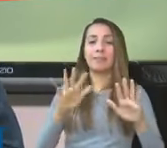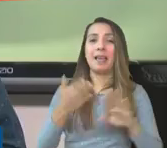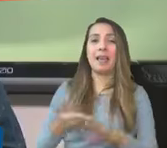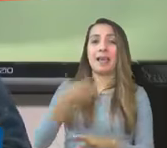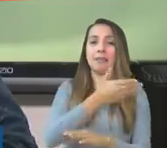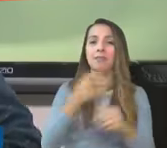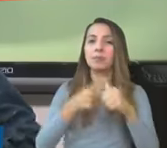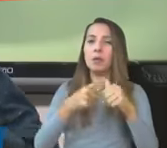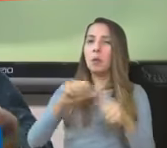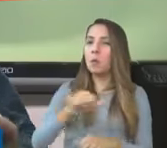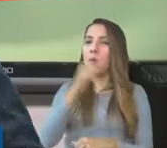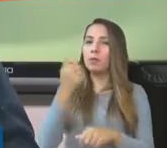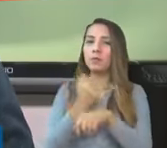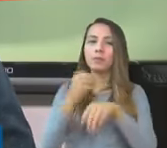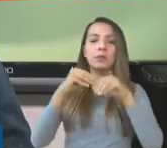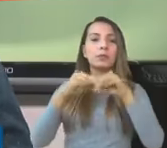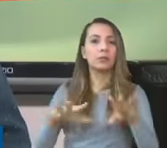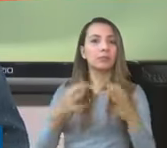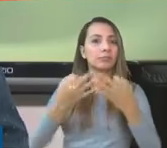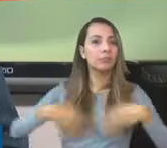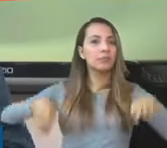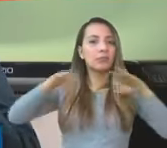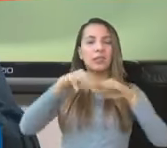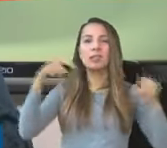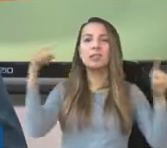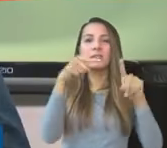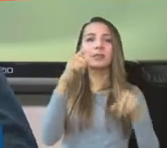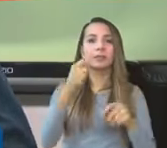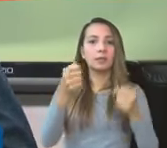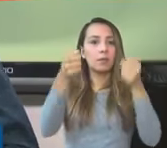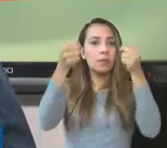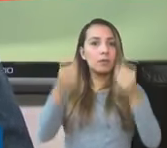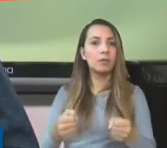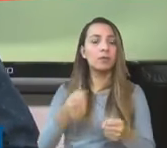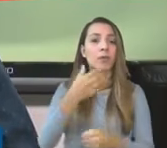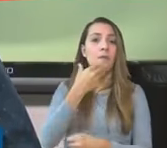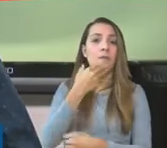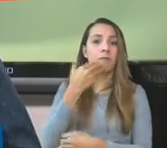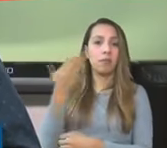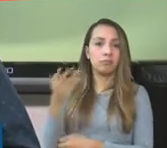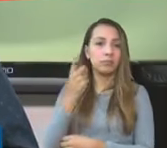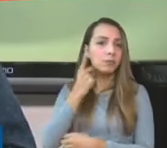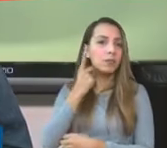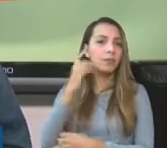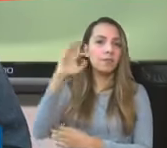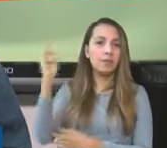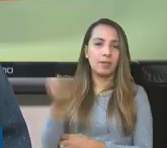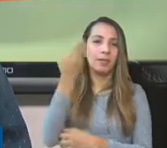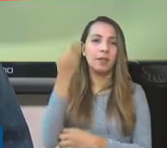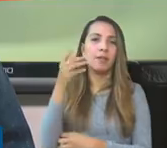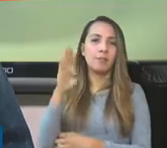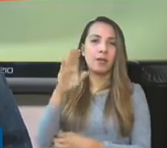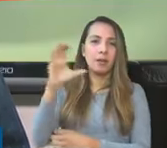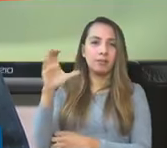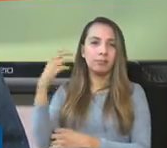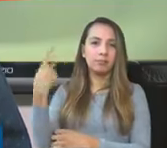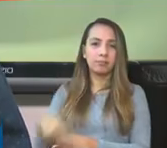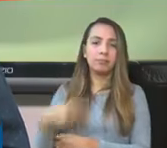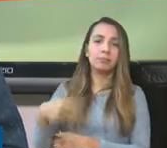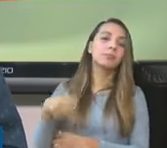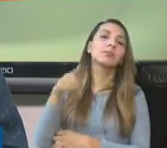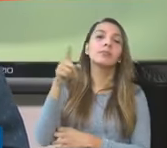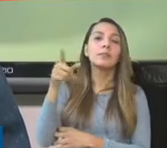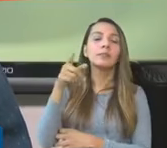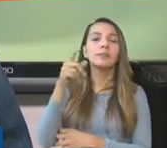una declaración importante que tiene que ver con la seguridad y viene de un diputado federal por Baja California de